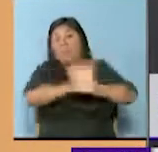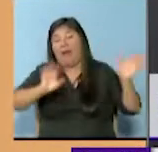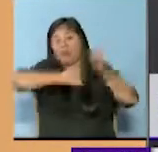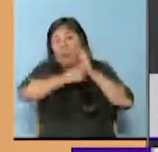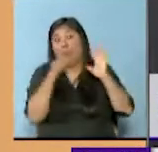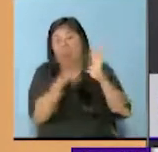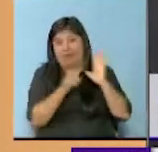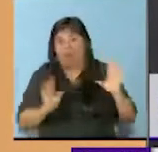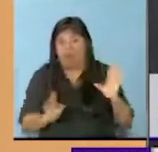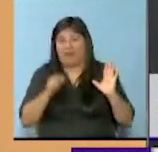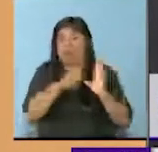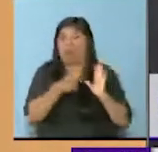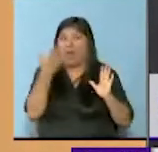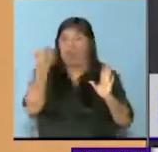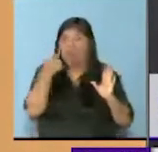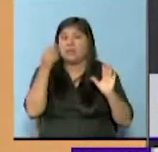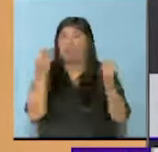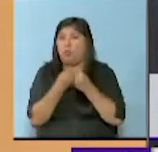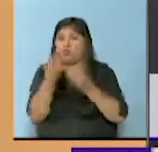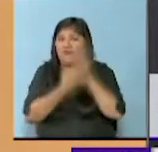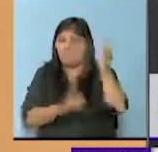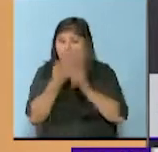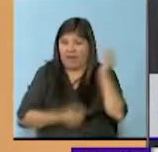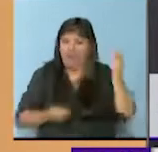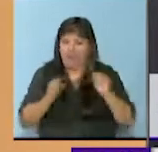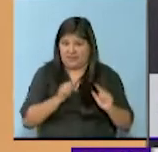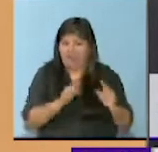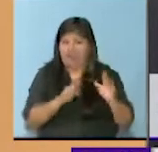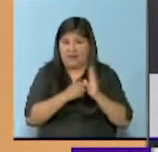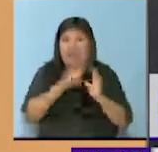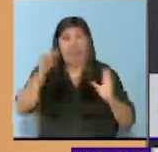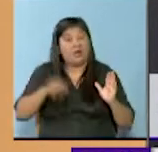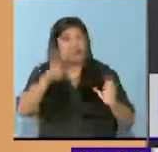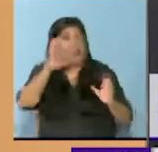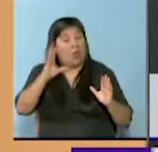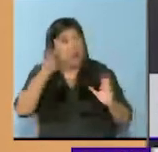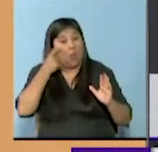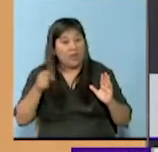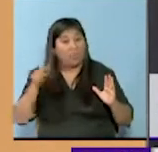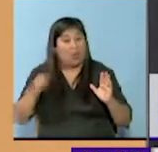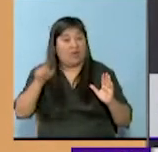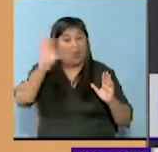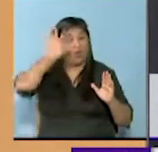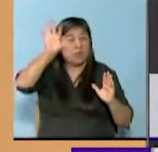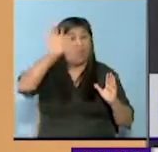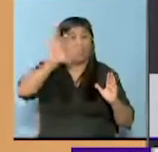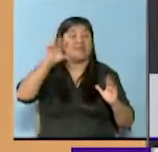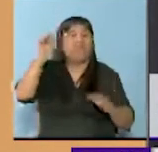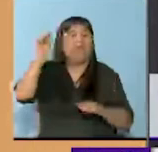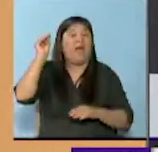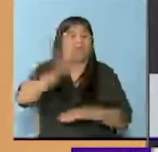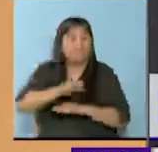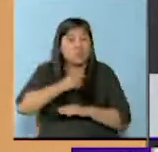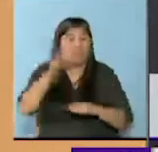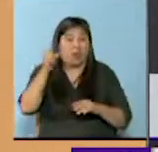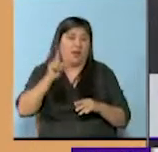Chubut ya inició una acción judicial en contra, de modo que sería, en todo caso, un final abierto para